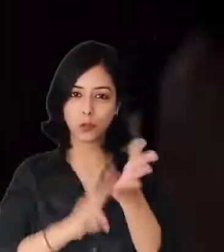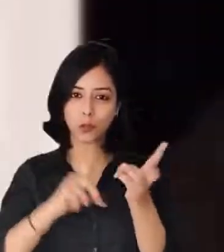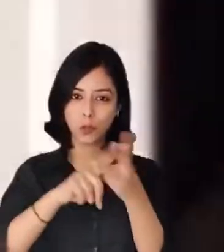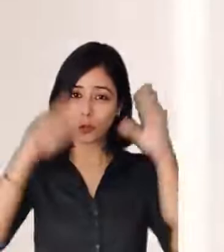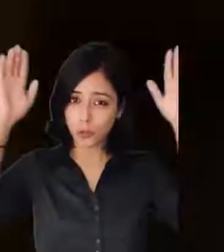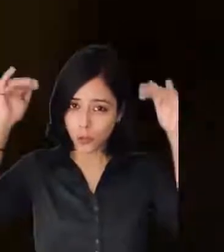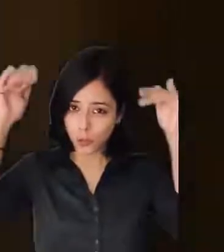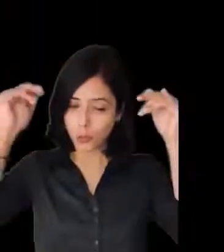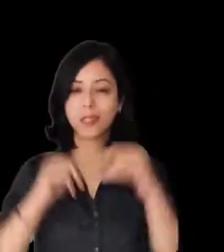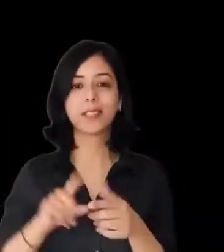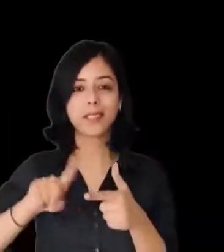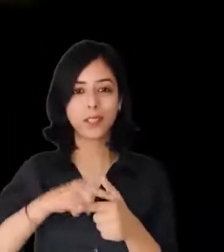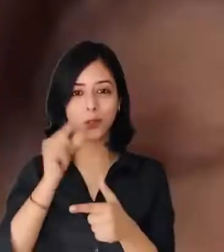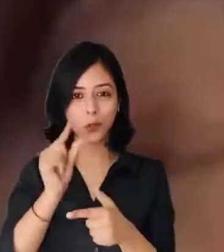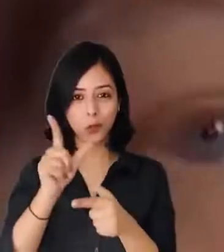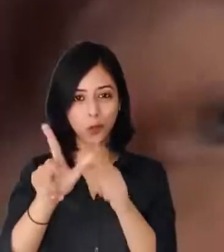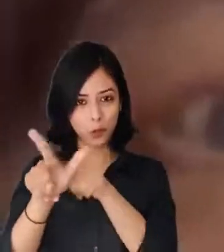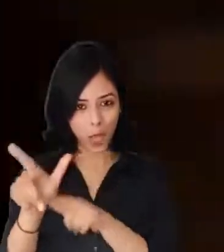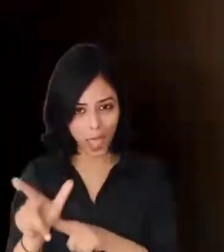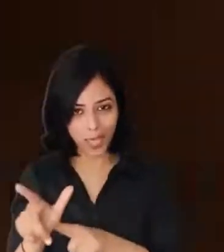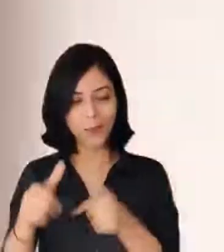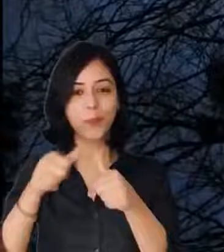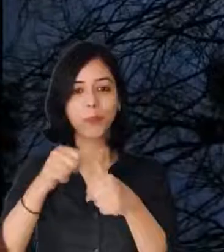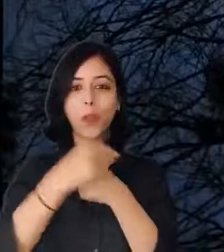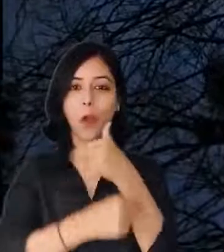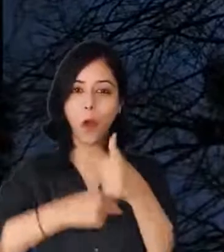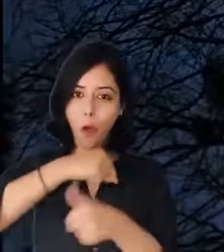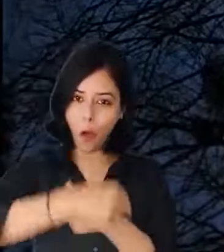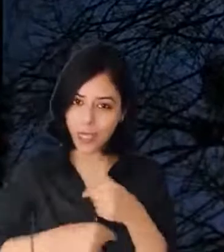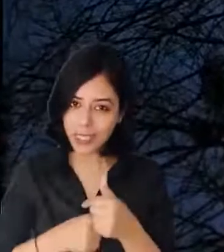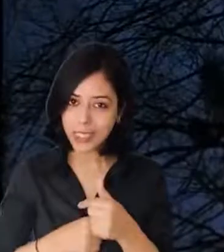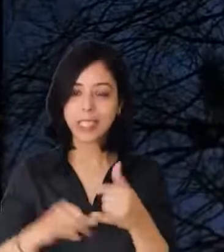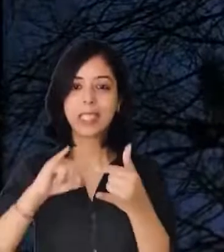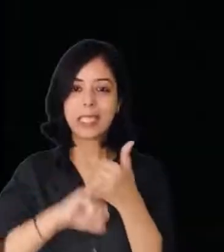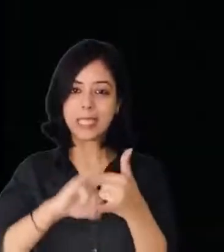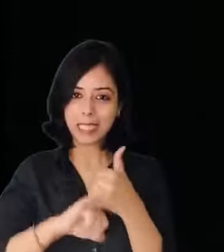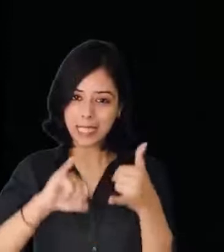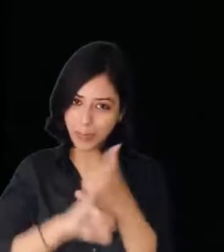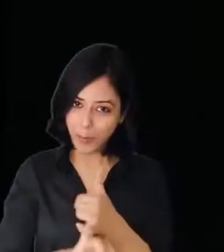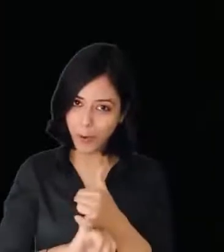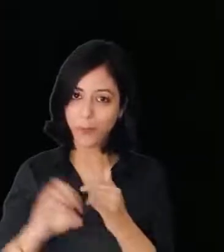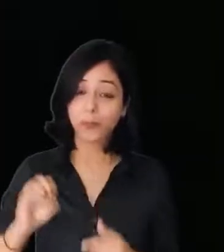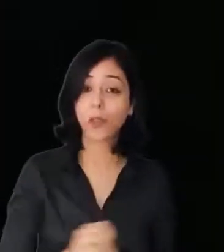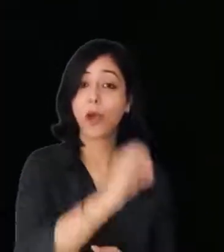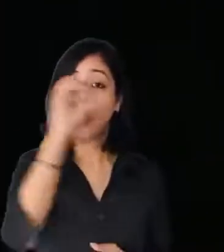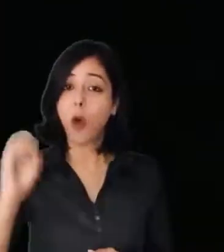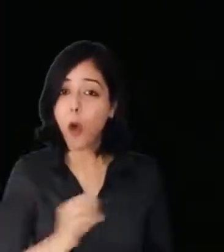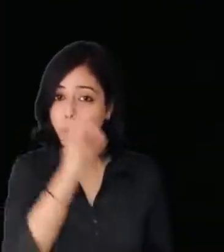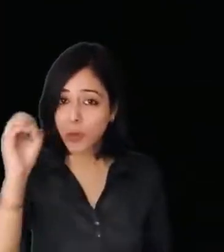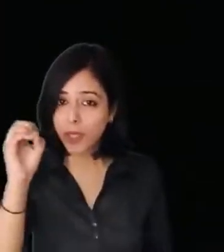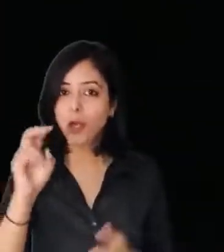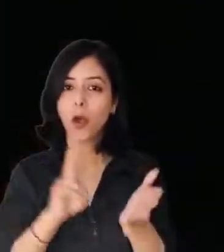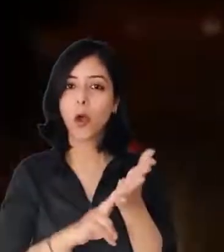nada. No estaba ahí. Las horas pasaban y la preocupación de la familia de